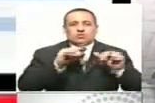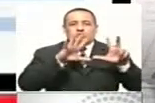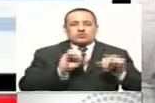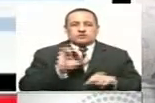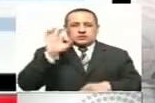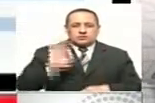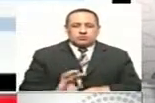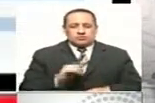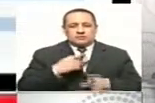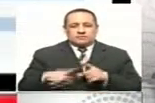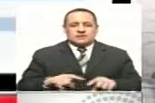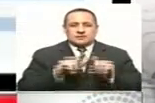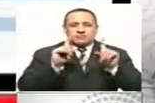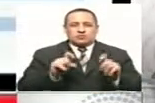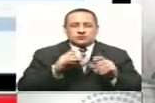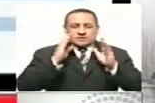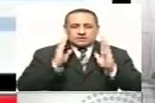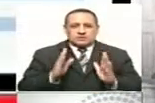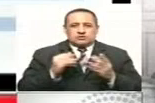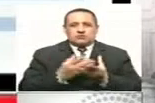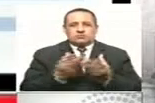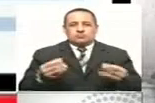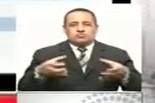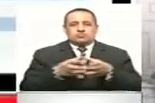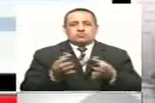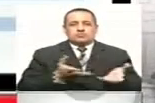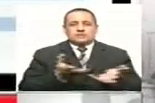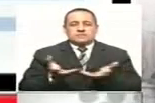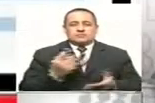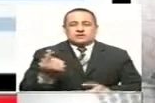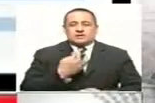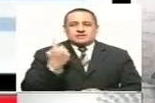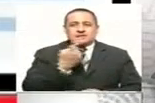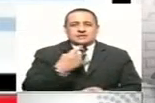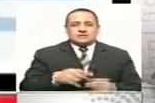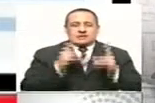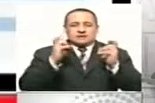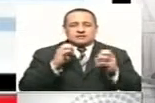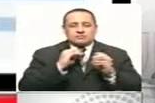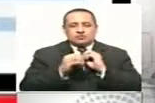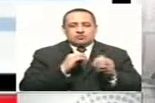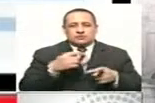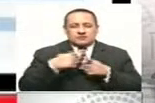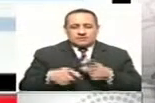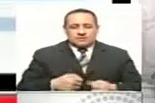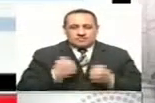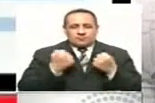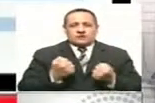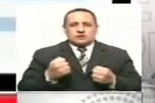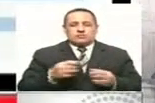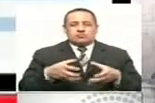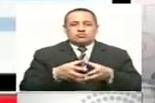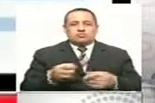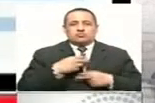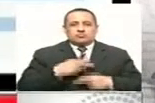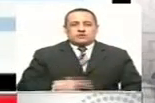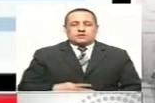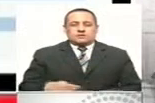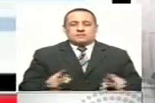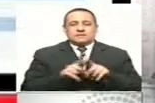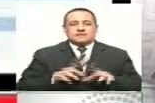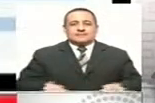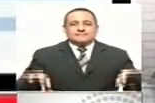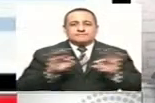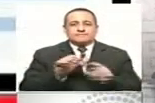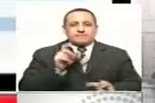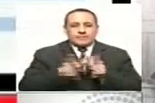de consultas atendidas sobre el funcionamiento del Servicio Civil y el sistema de administración de gestión de recursos humanos. Eso es importante para